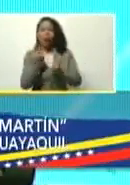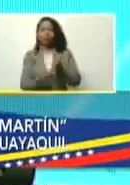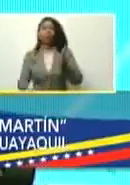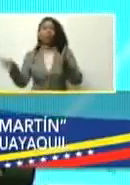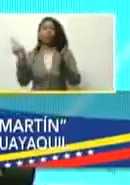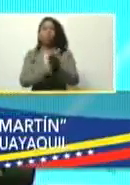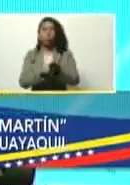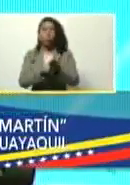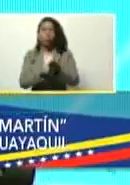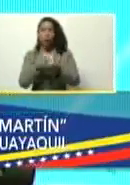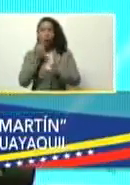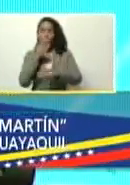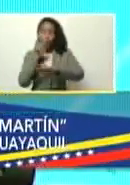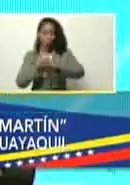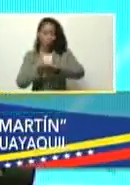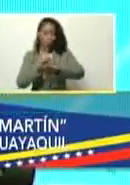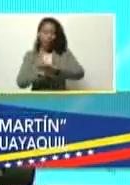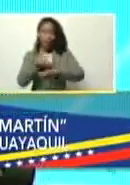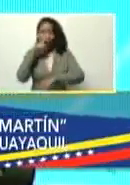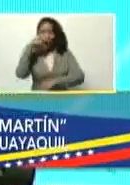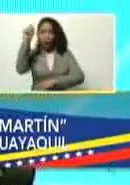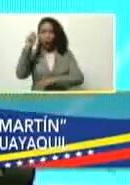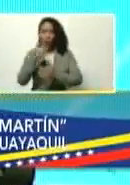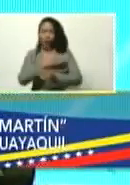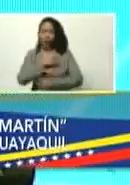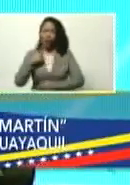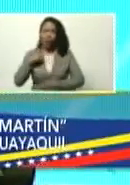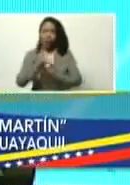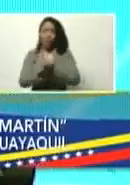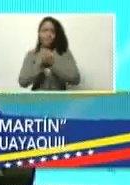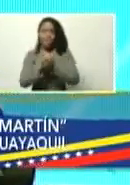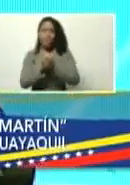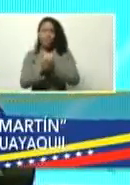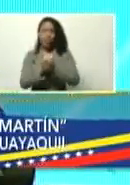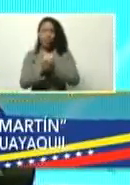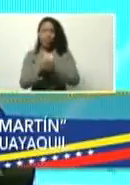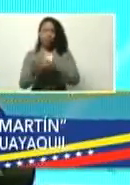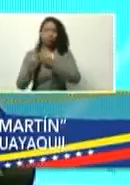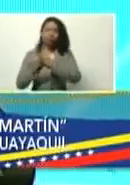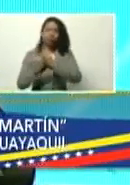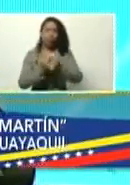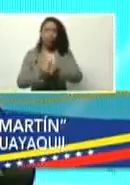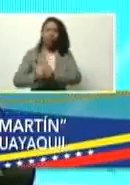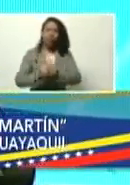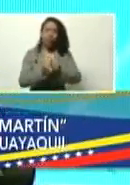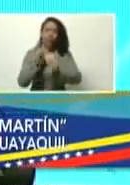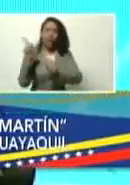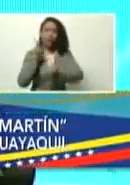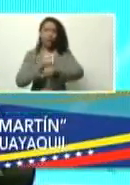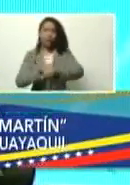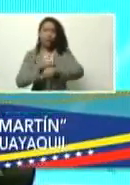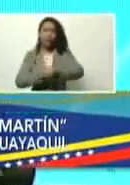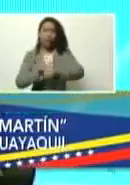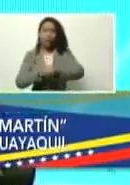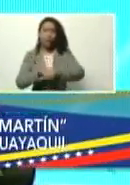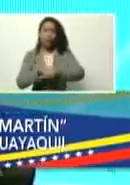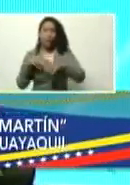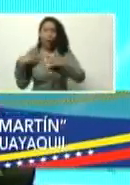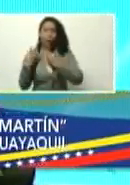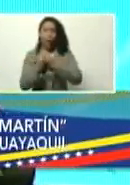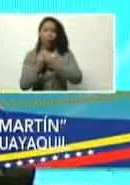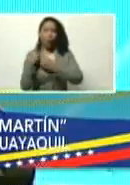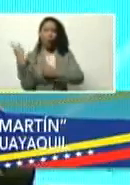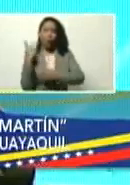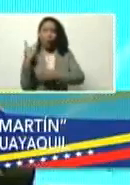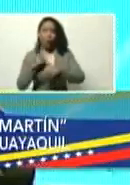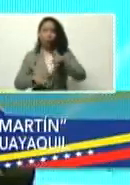retomarlo. En buena hora, Nicolás, querido amigo, querido compañero de aquella época en que juntos